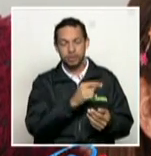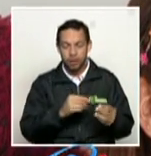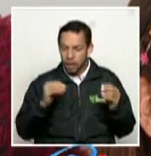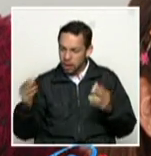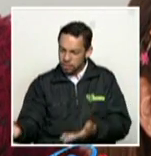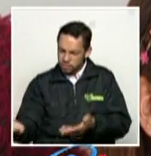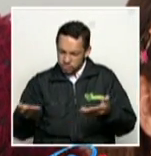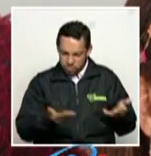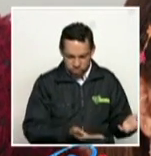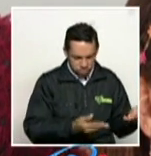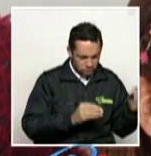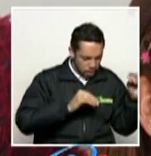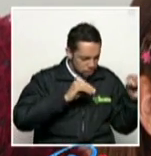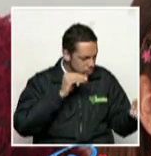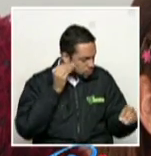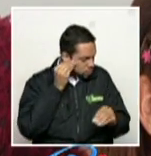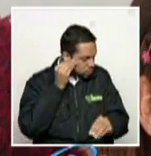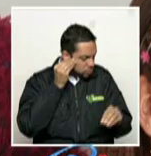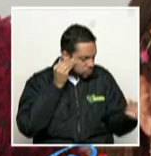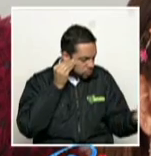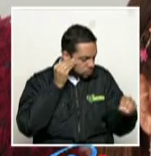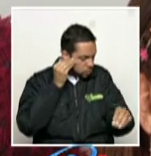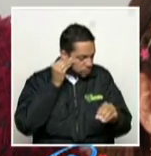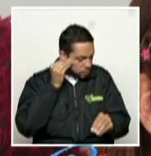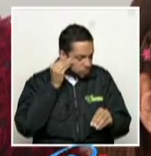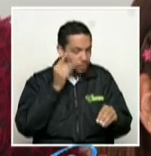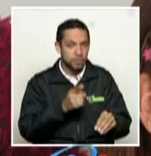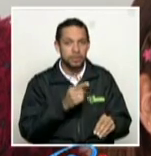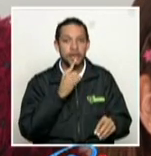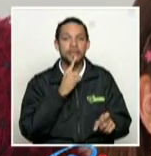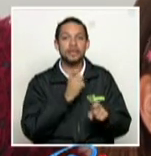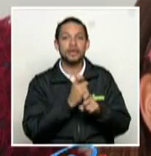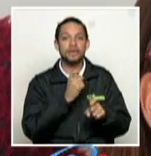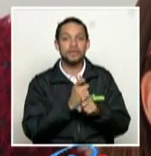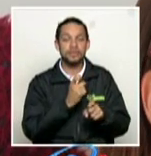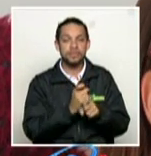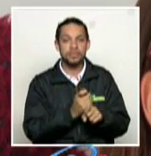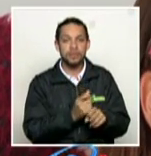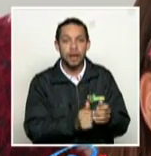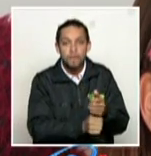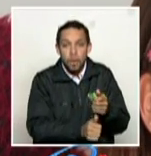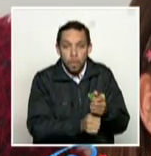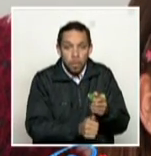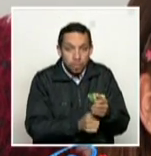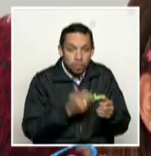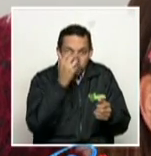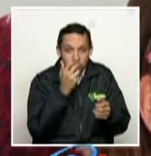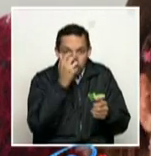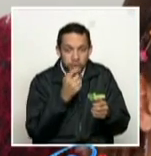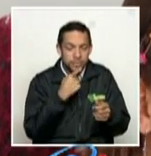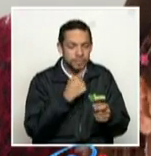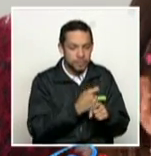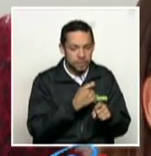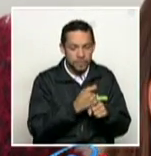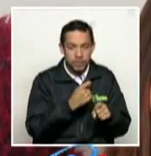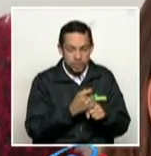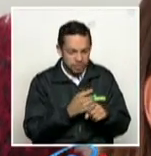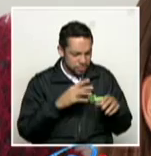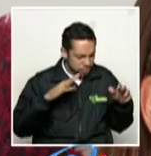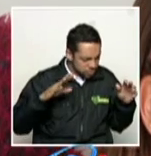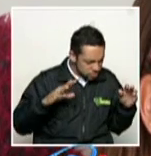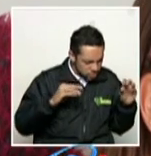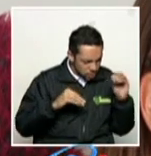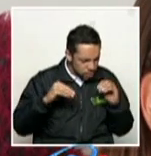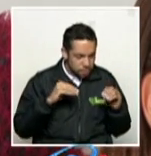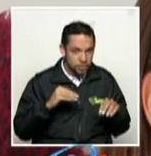recibieron. En los coprológicos salieron que ella no tenía amibiasis. Uh-huh. Y le hacían